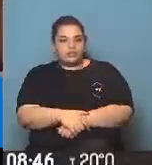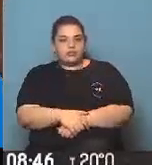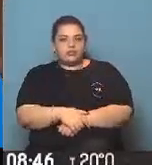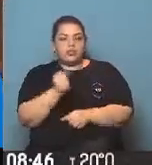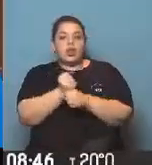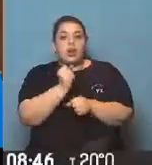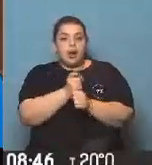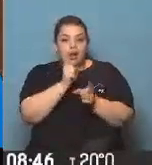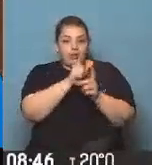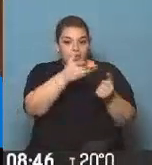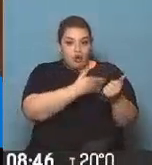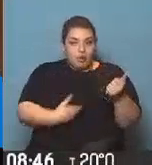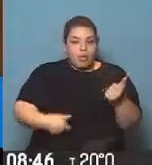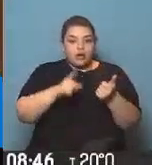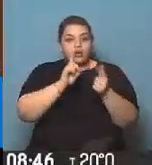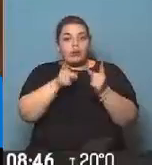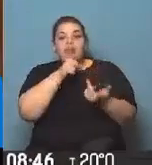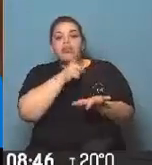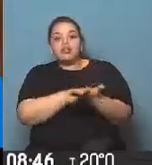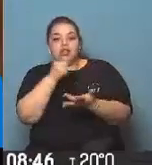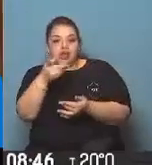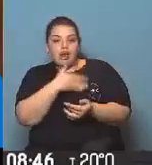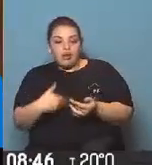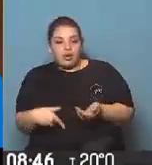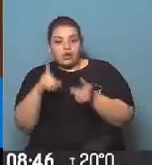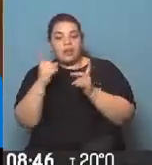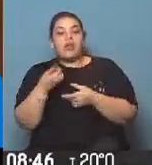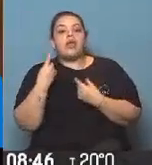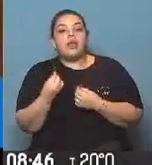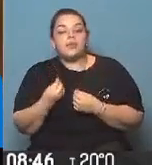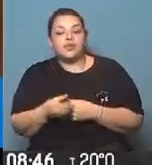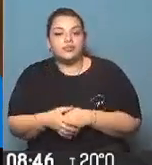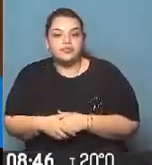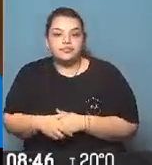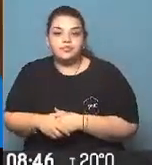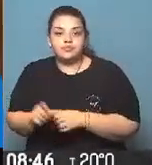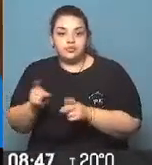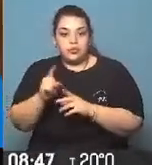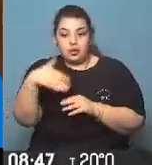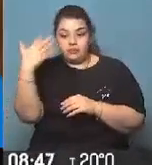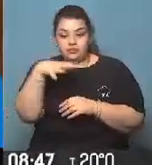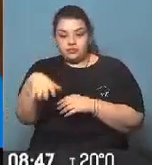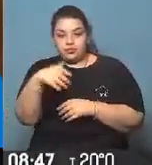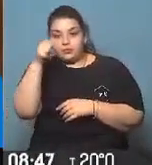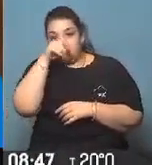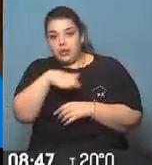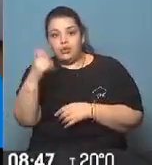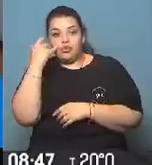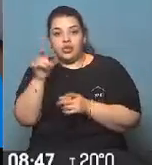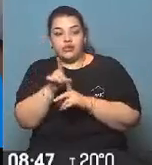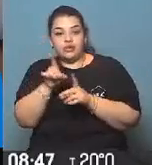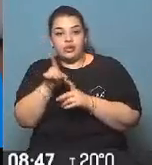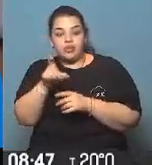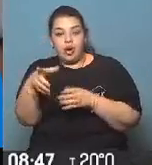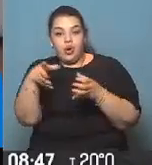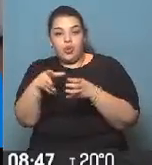del gobierno y las decisiones que toma el gobierno y qué había pasado del lado de Campo de Mayo, donde estaba el grupo Carapintada liderado por Aldo Rico,